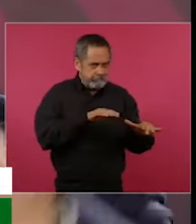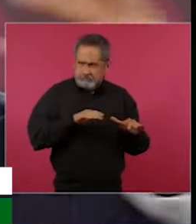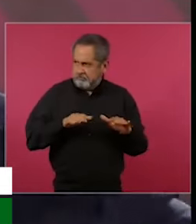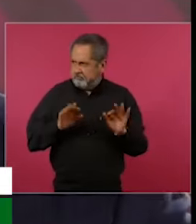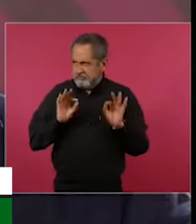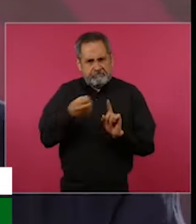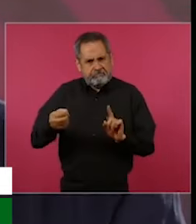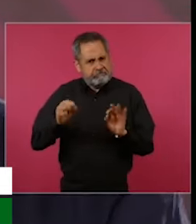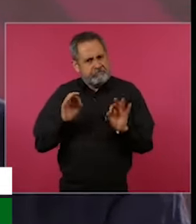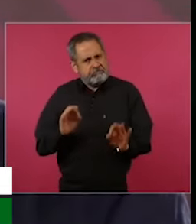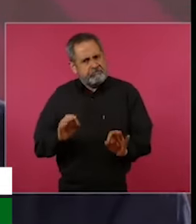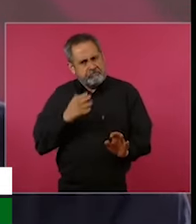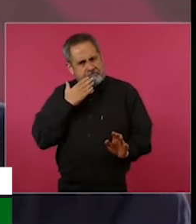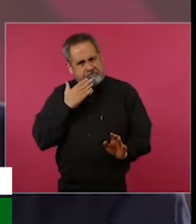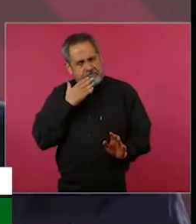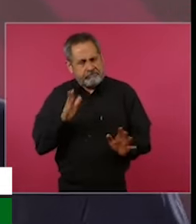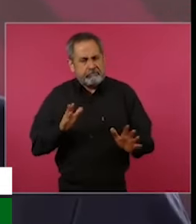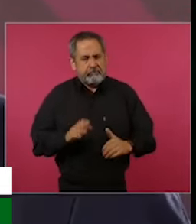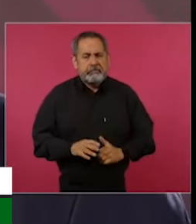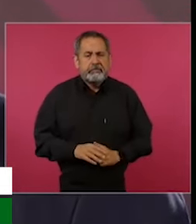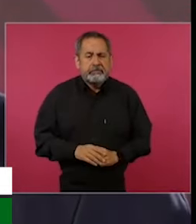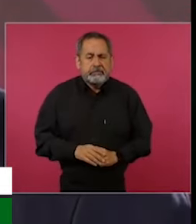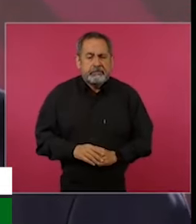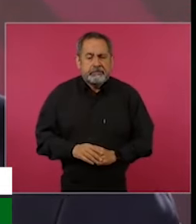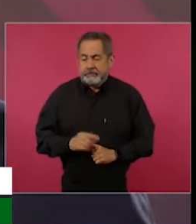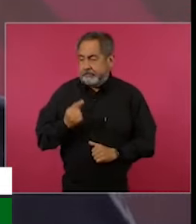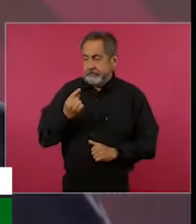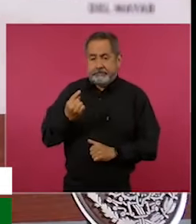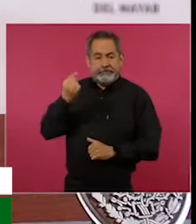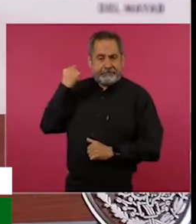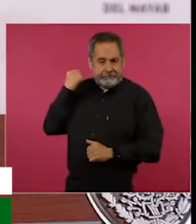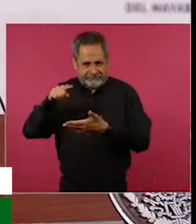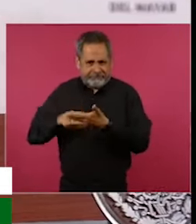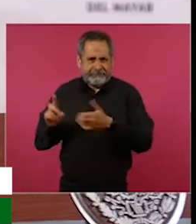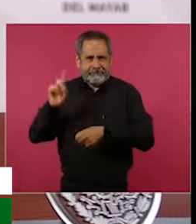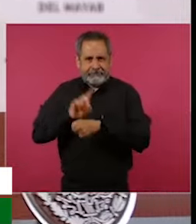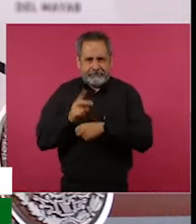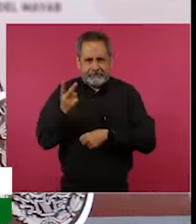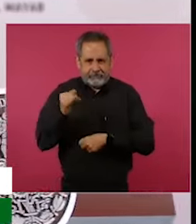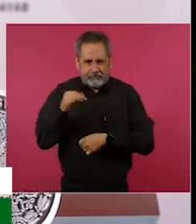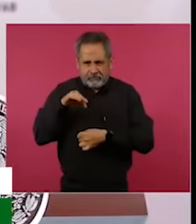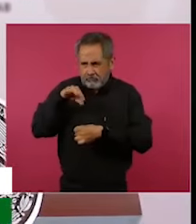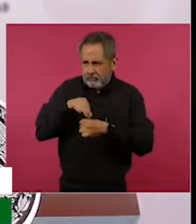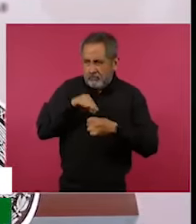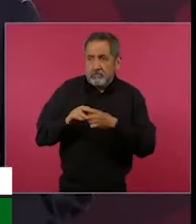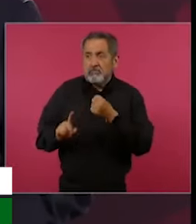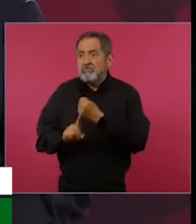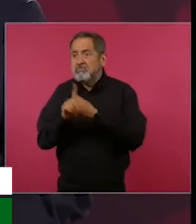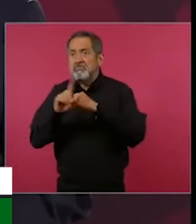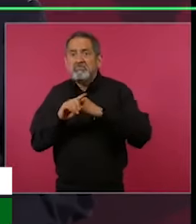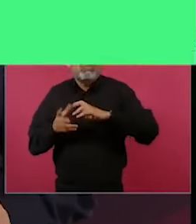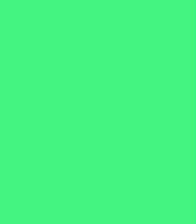que se haya celebrado la elección sin problemas.